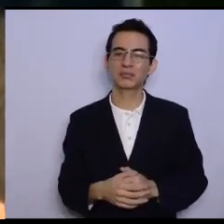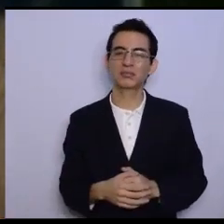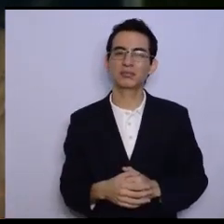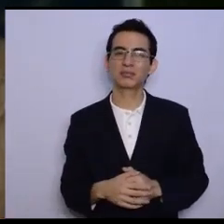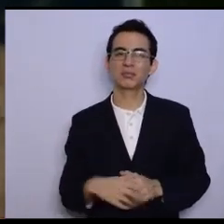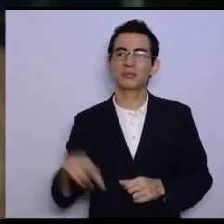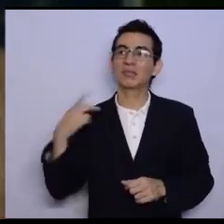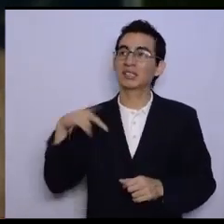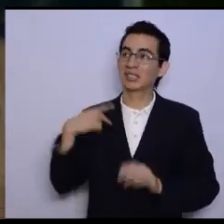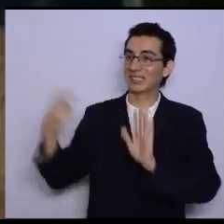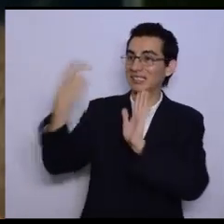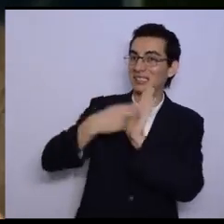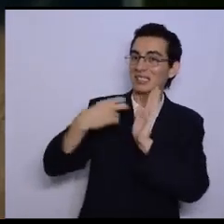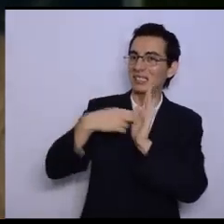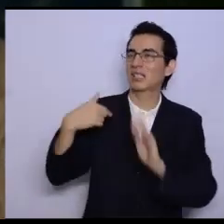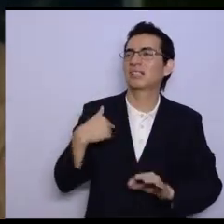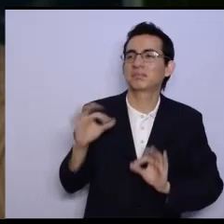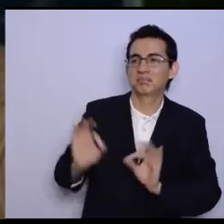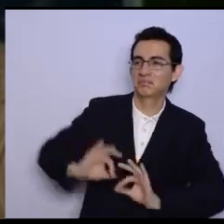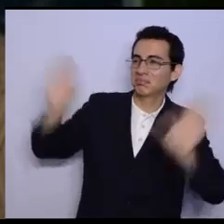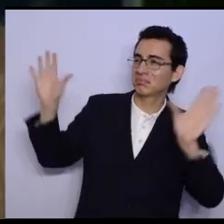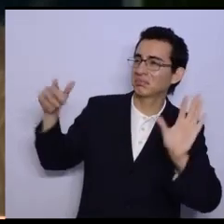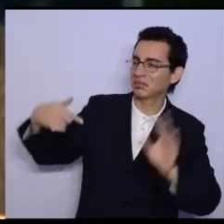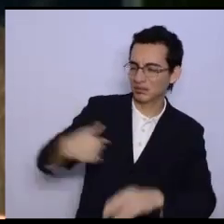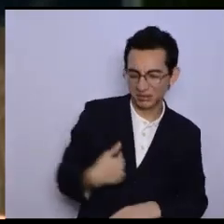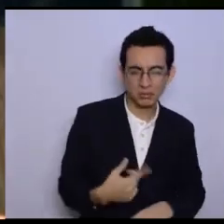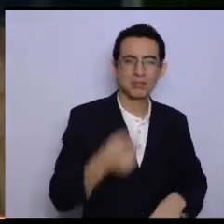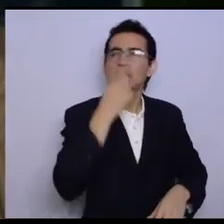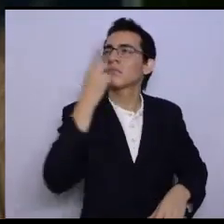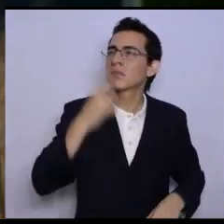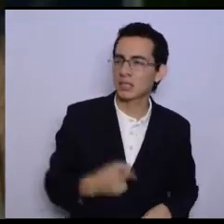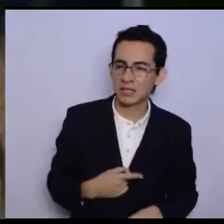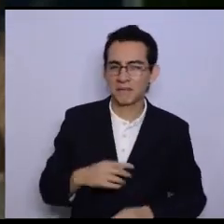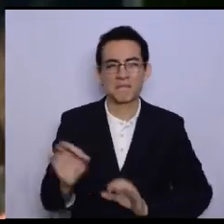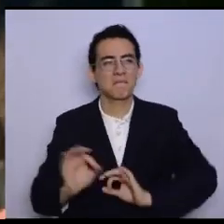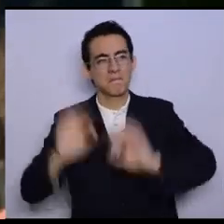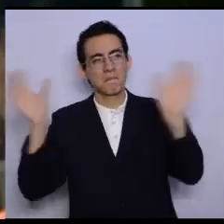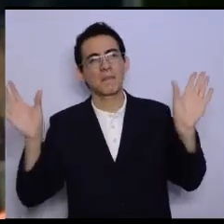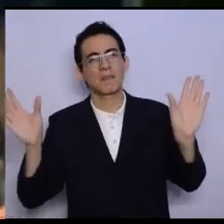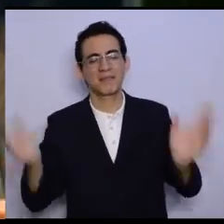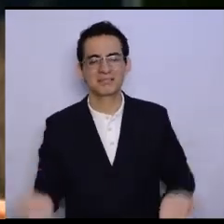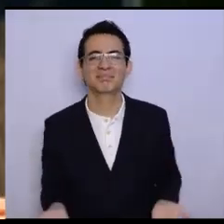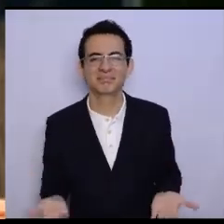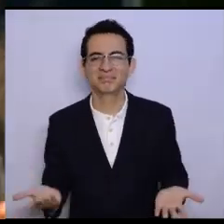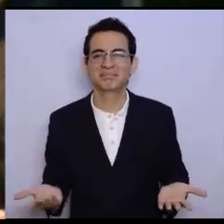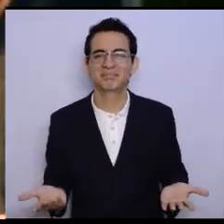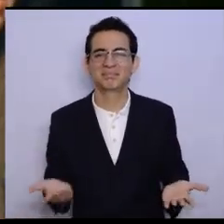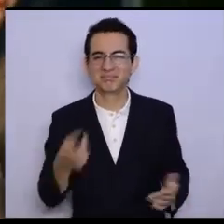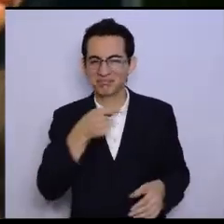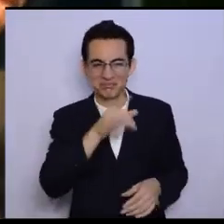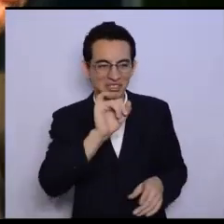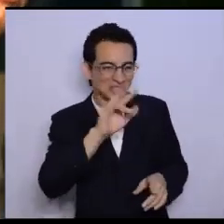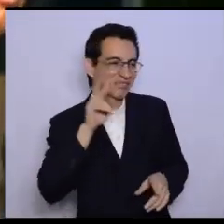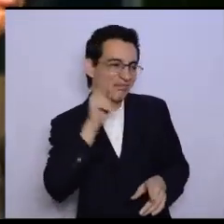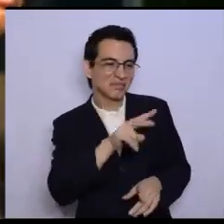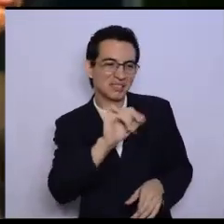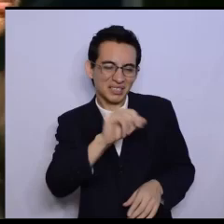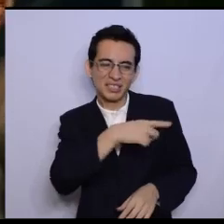Alguien te calumnia. Dijeron de mí que soy Juan Charrasqueado. Dice, pues sí estás